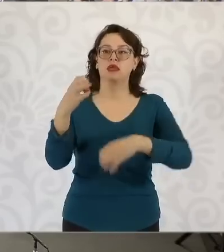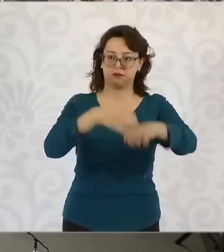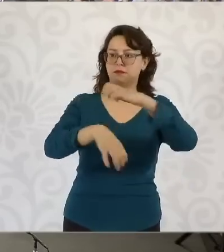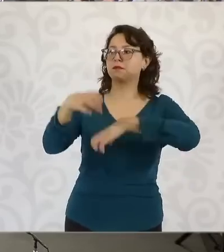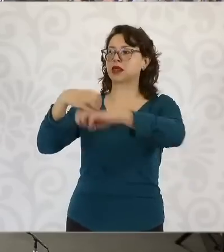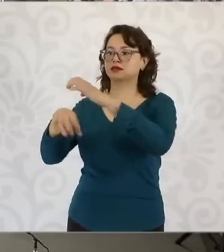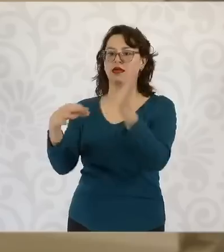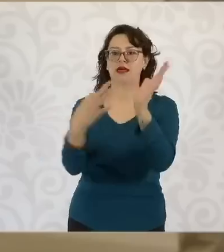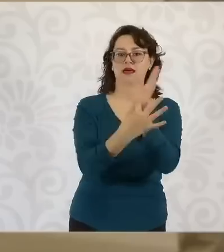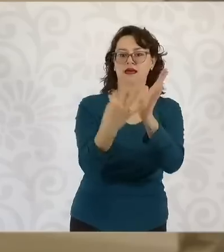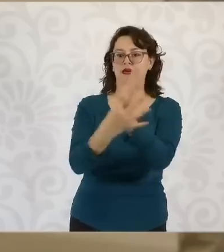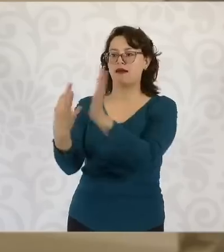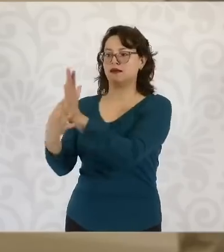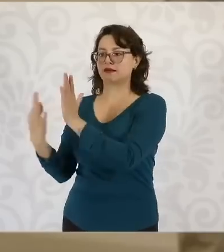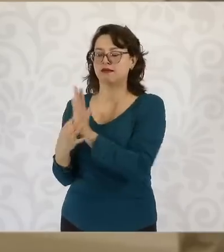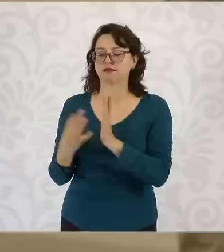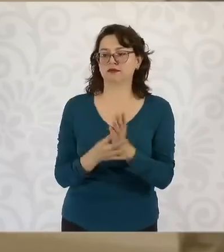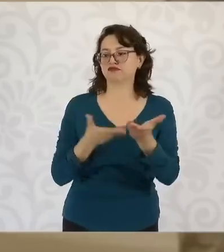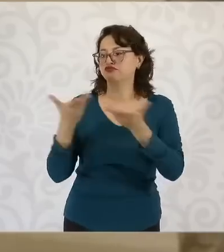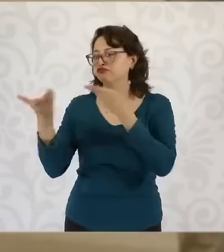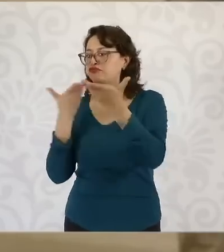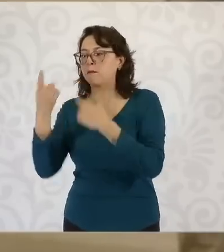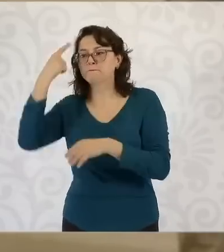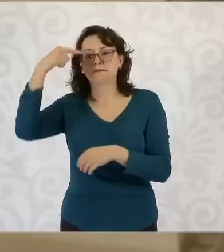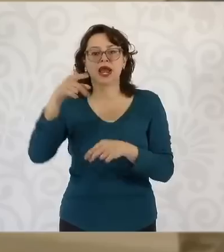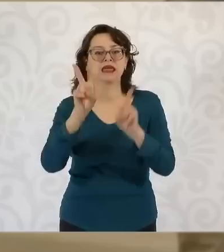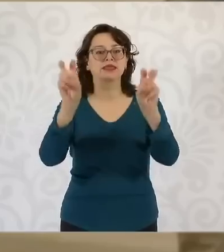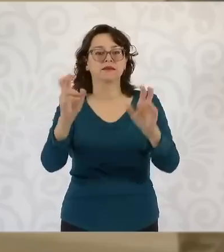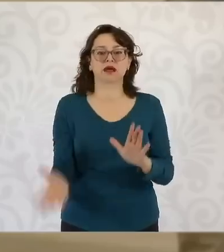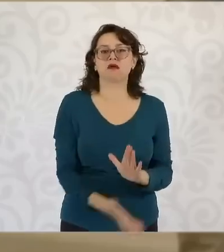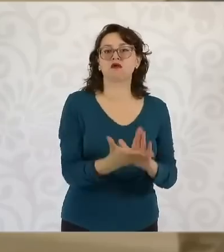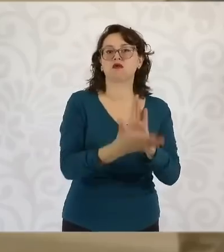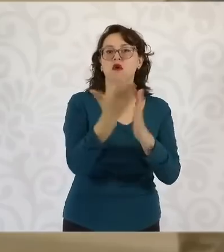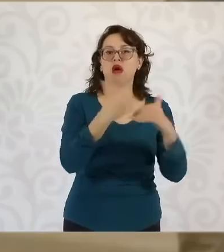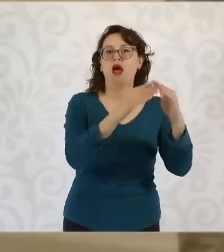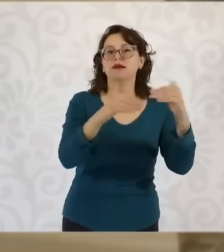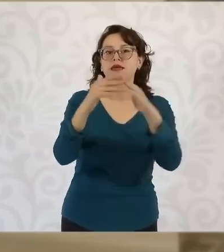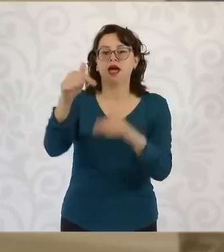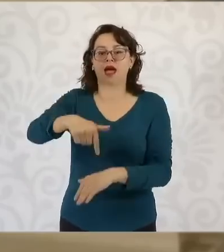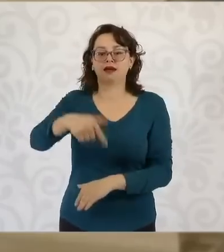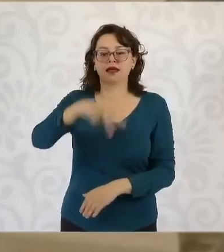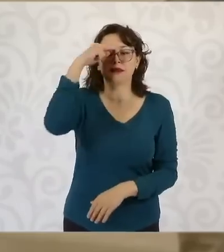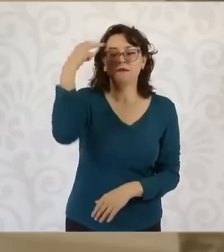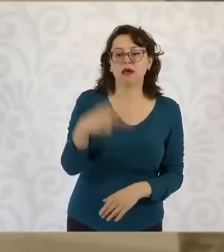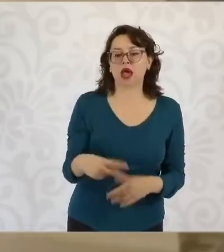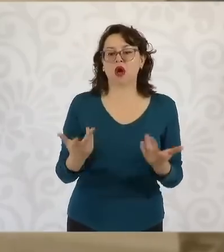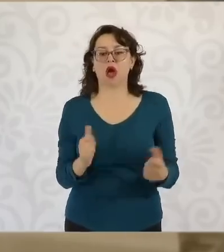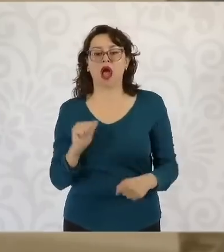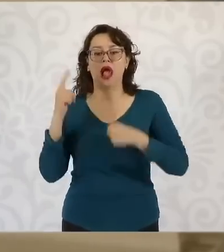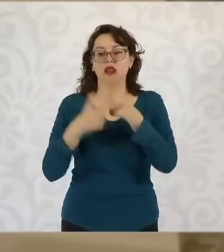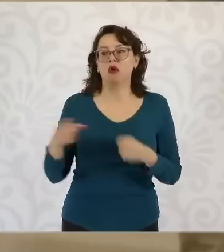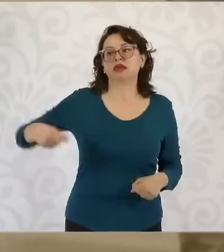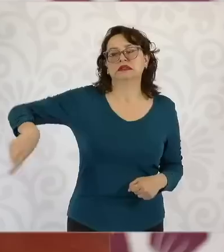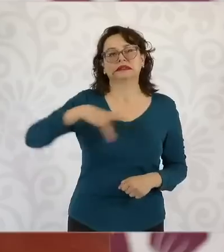precios accesibles en tema de vivienda en nuestro país. ¿Le mostraron alguna inquietud en torno en este marco